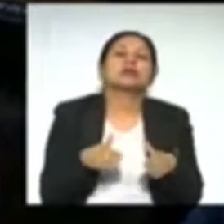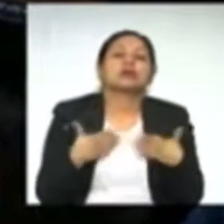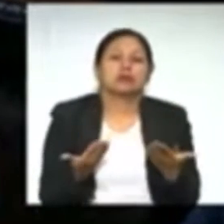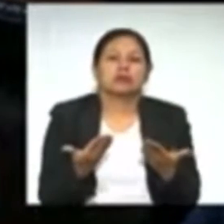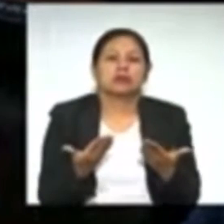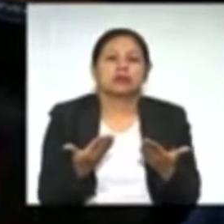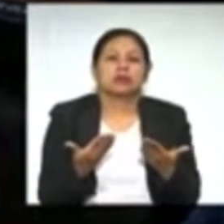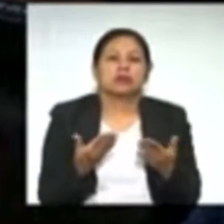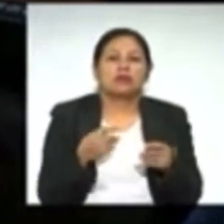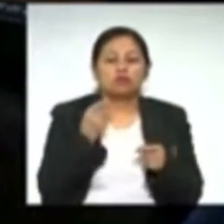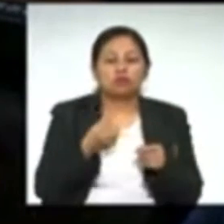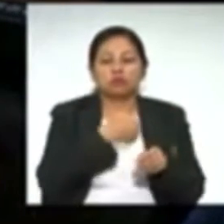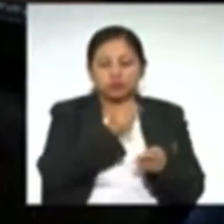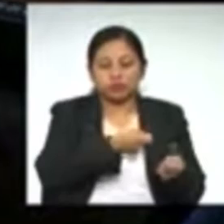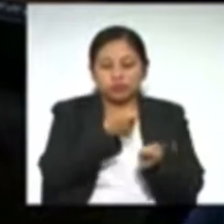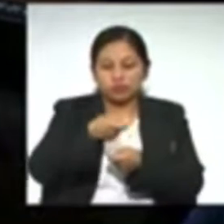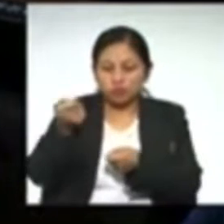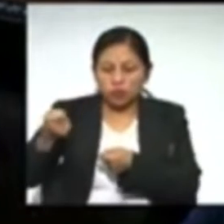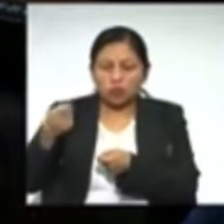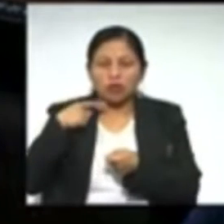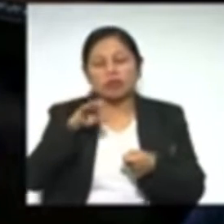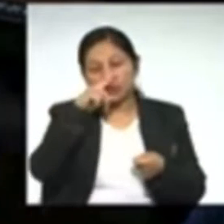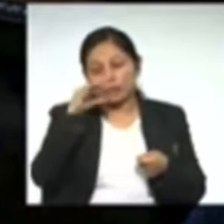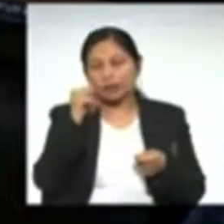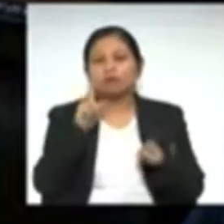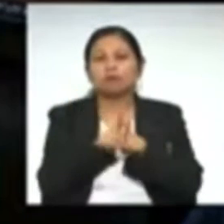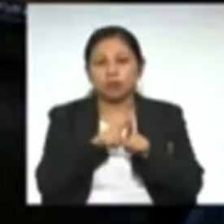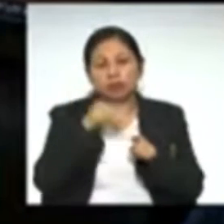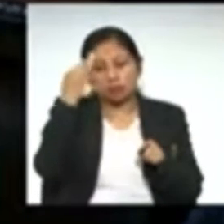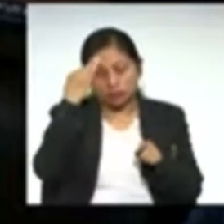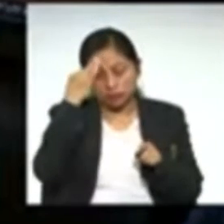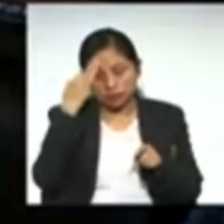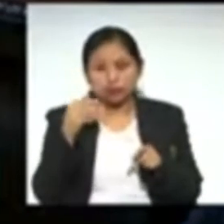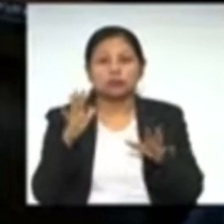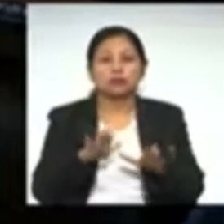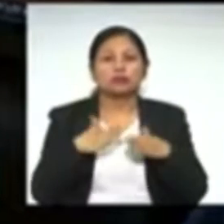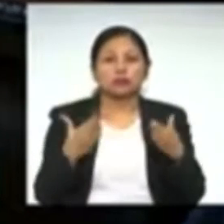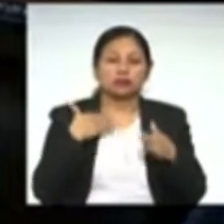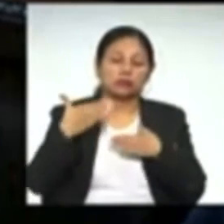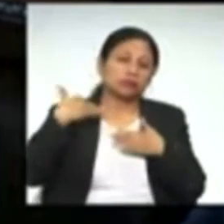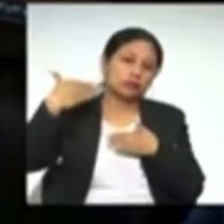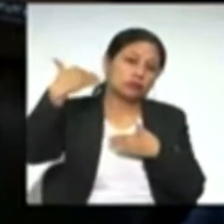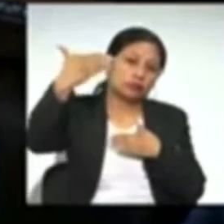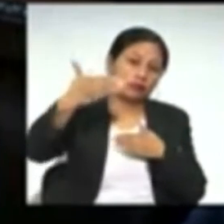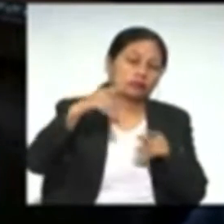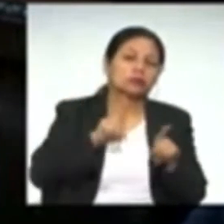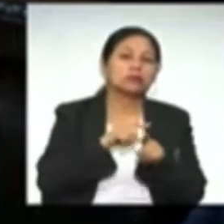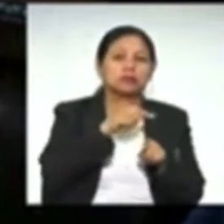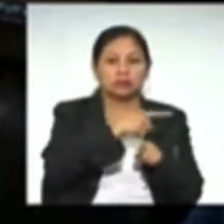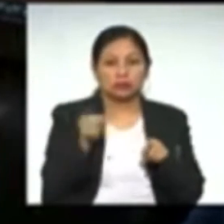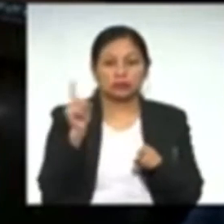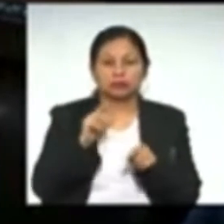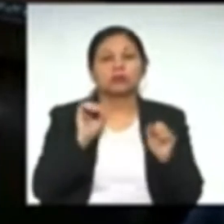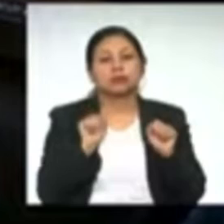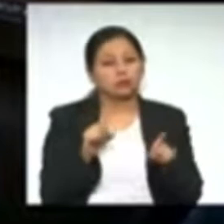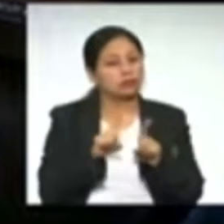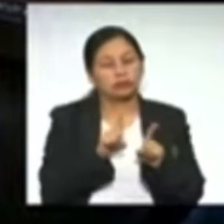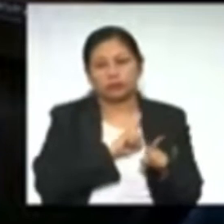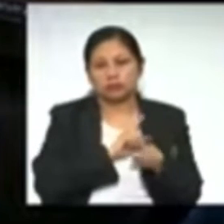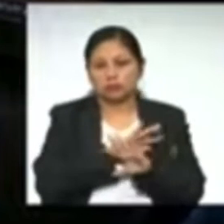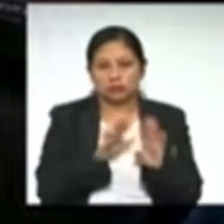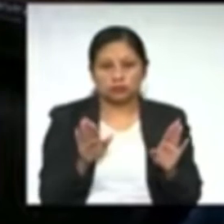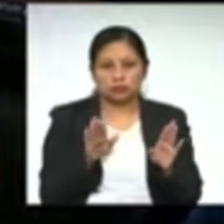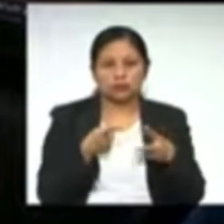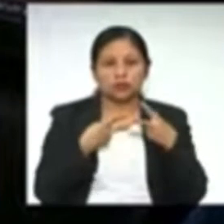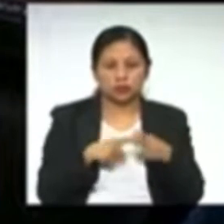y los fertilizantes, y el trigo, tenemos que pensar más a largo plazo, colegas, y no